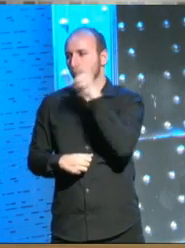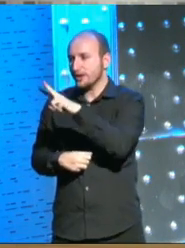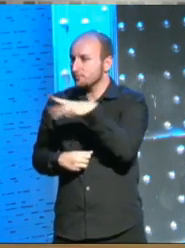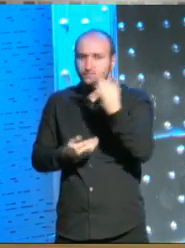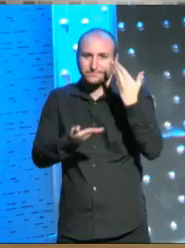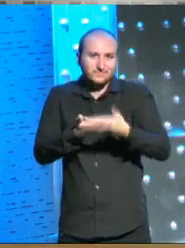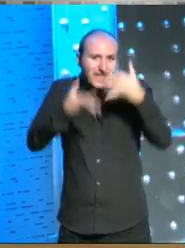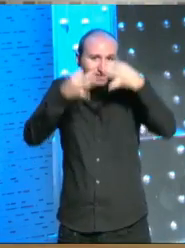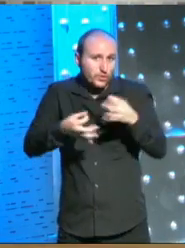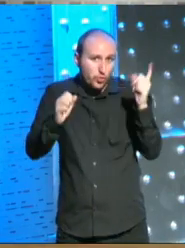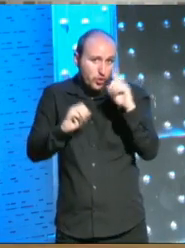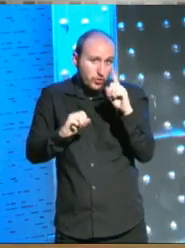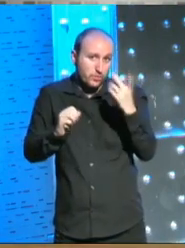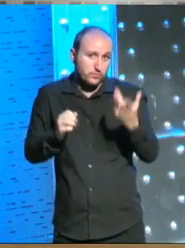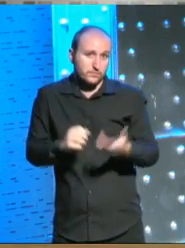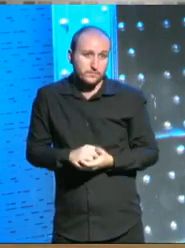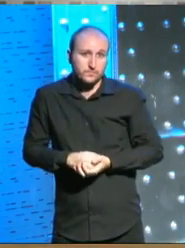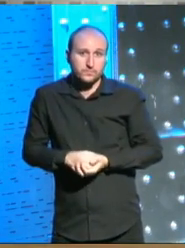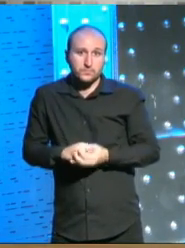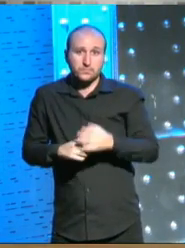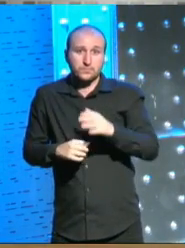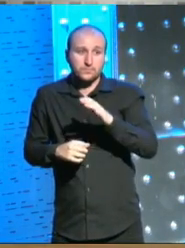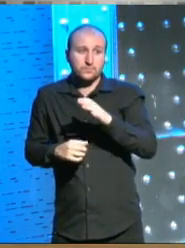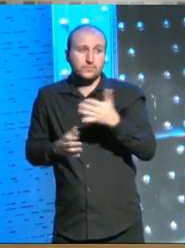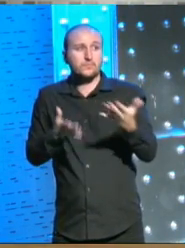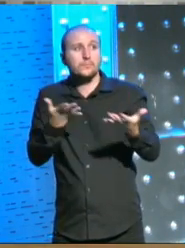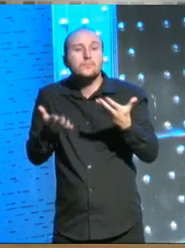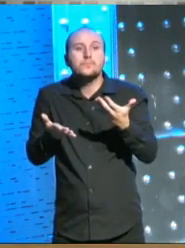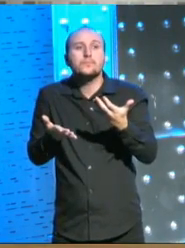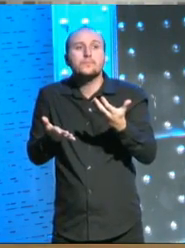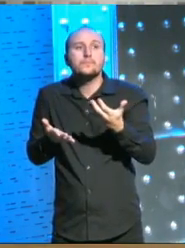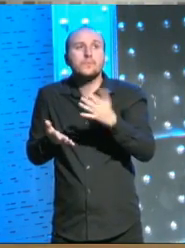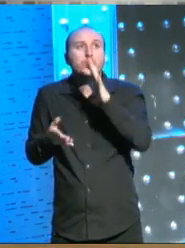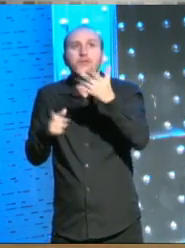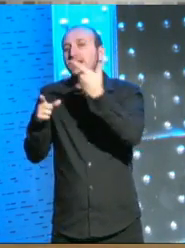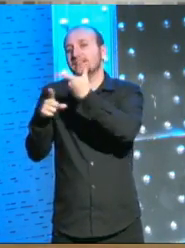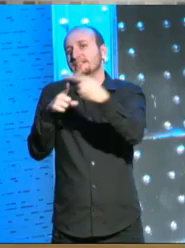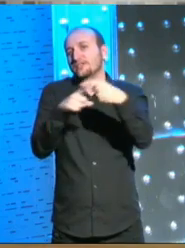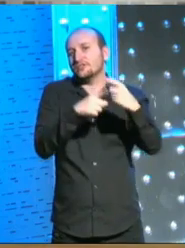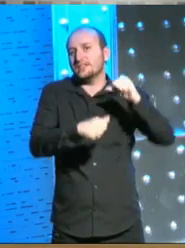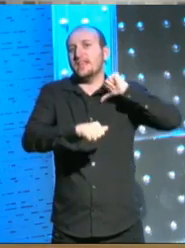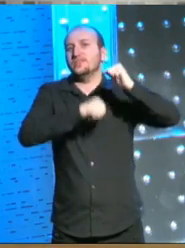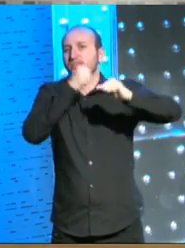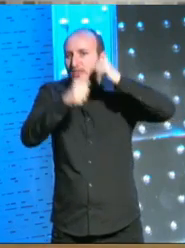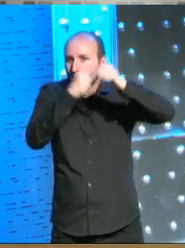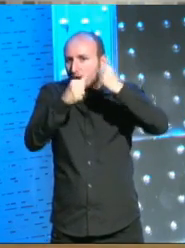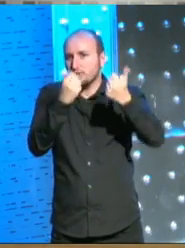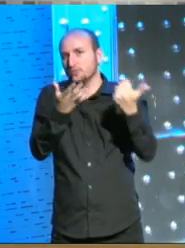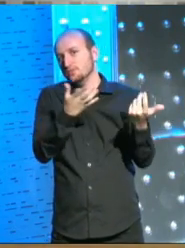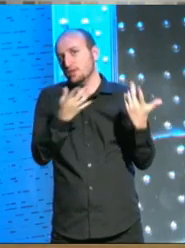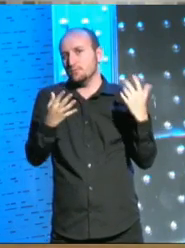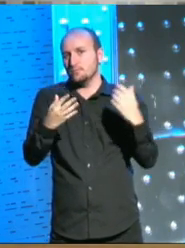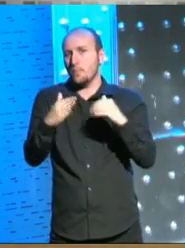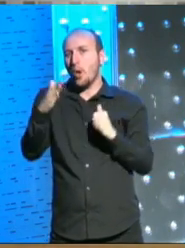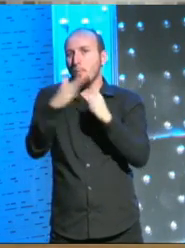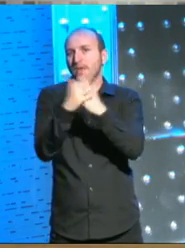doctor Barraquer, que debían pasarse en un círculo de cirujanos ópticos como mucho de 6 personas,